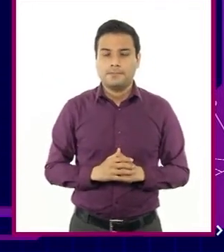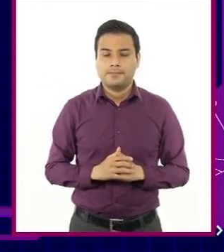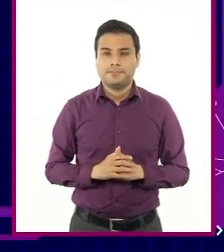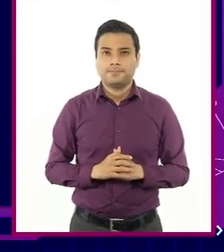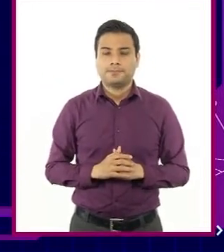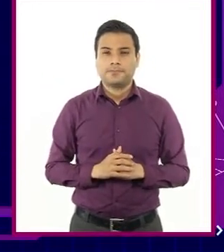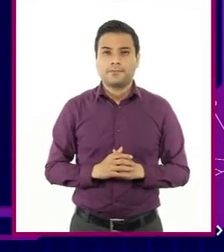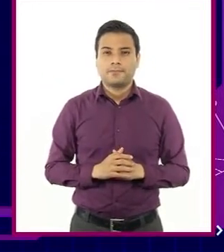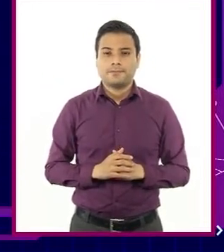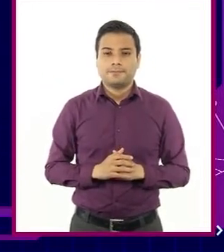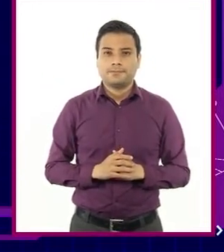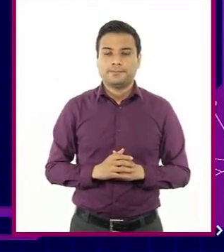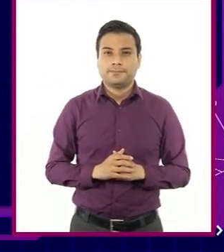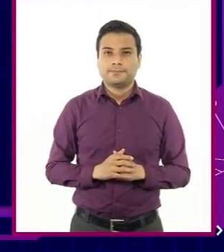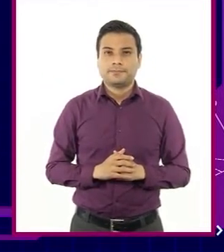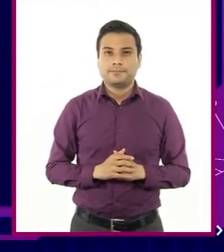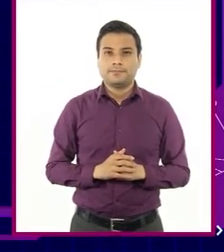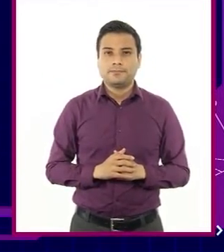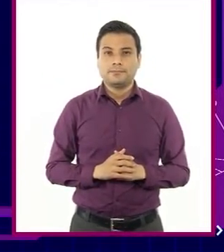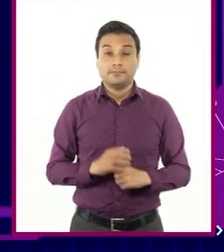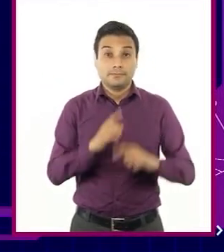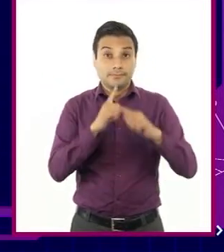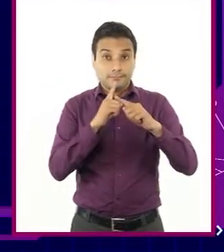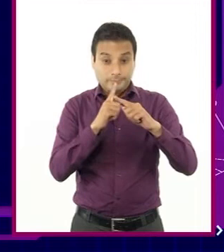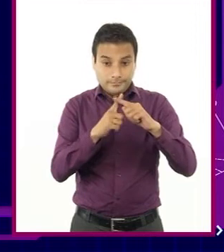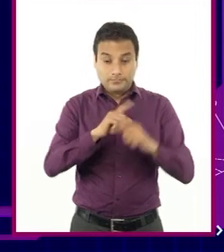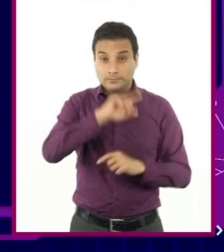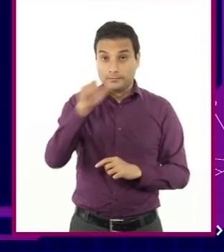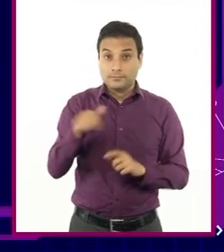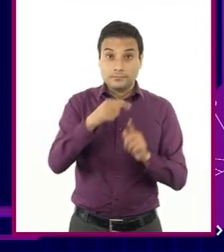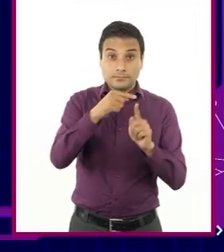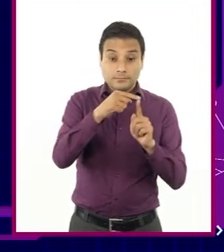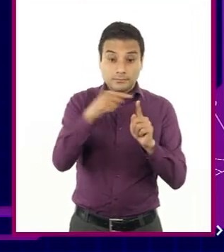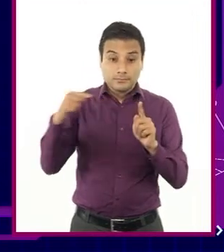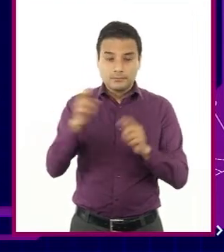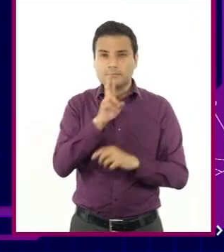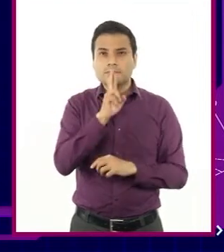metros y dividir el resultado entre 1, tenemos